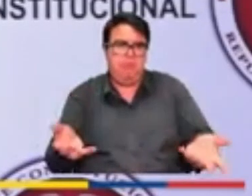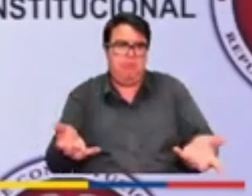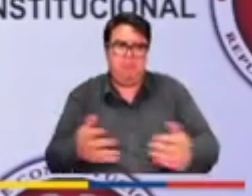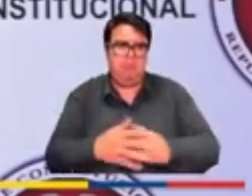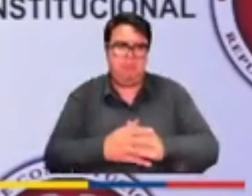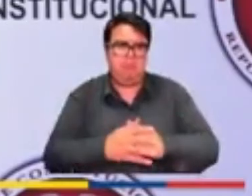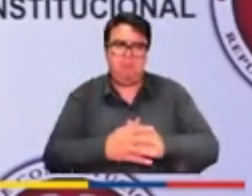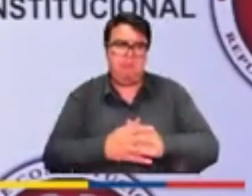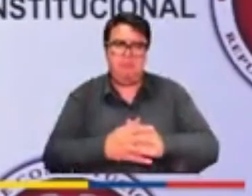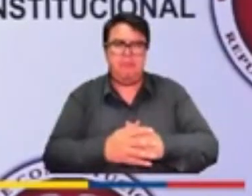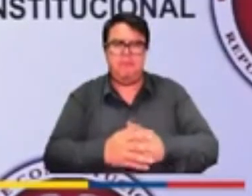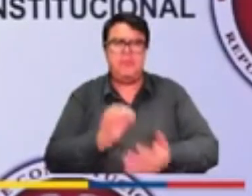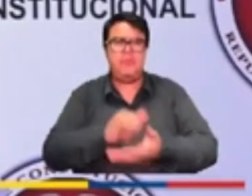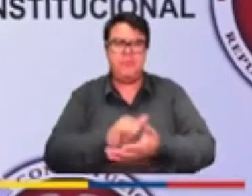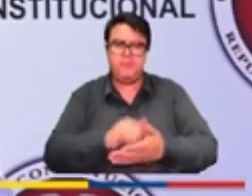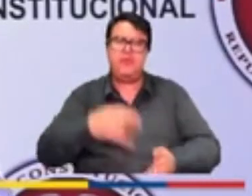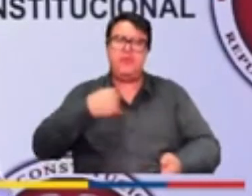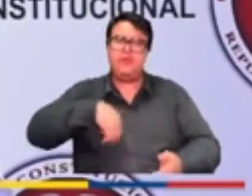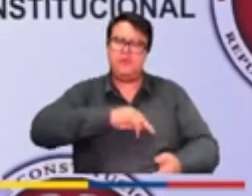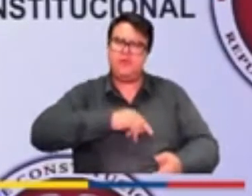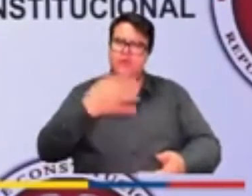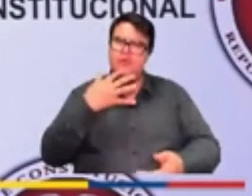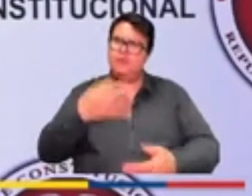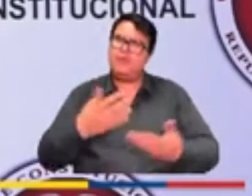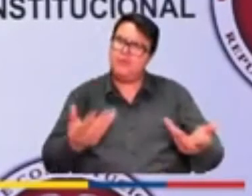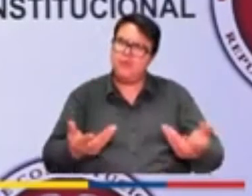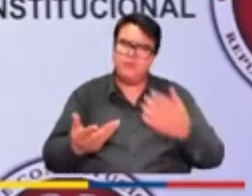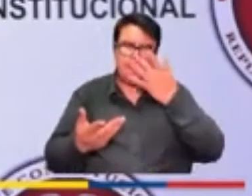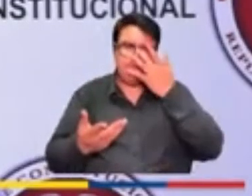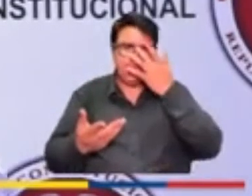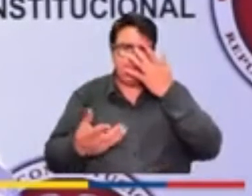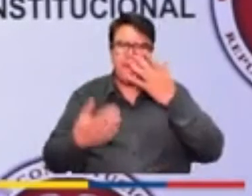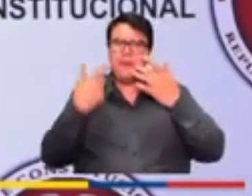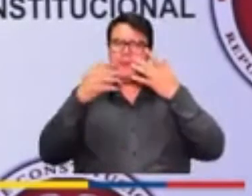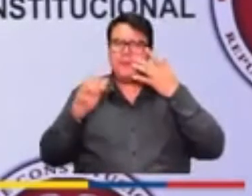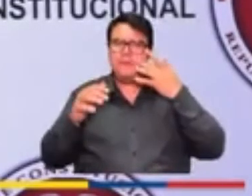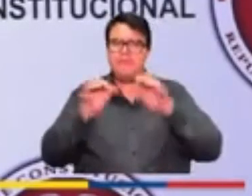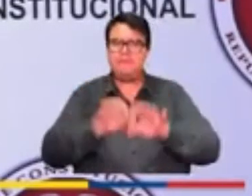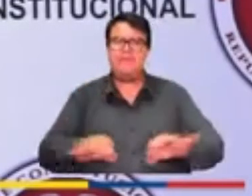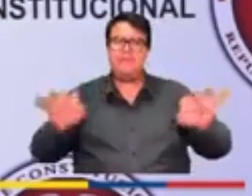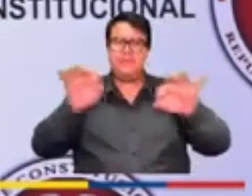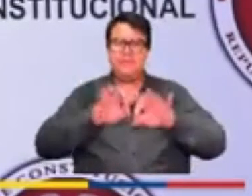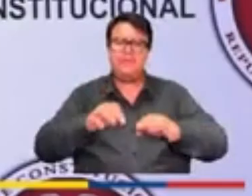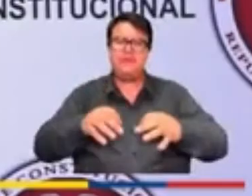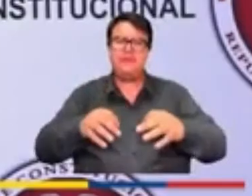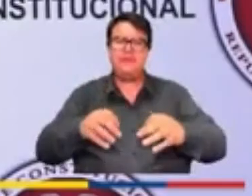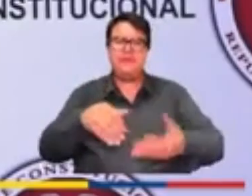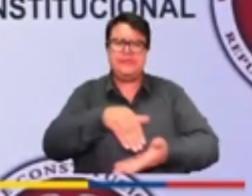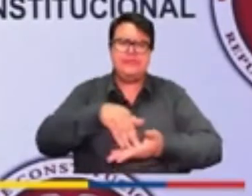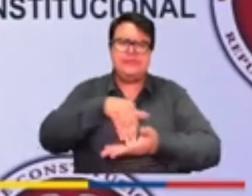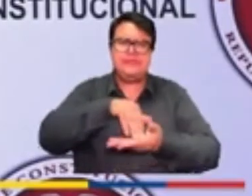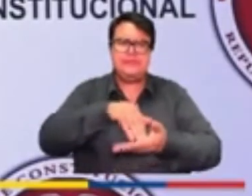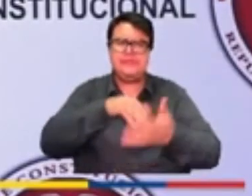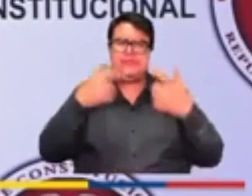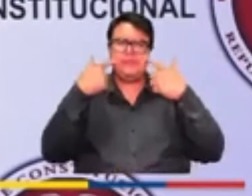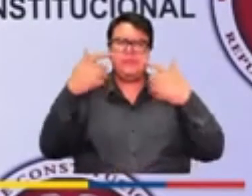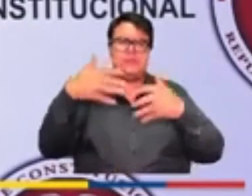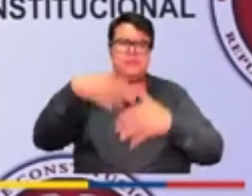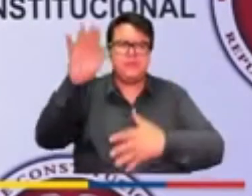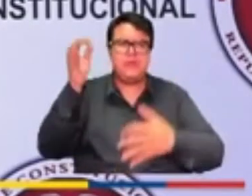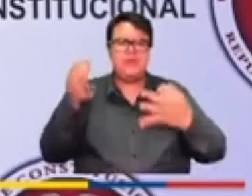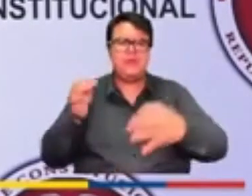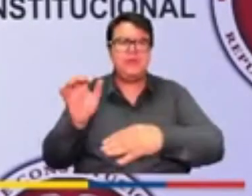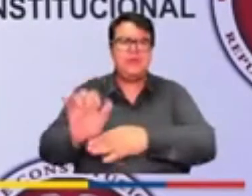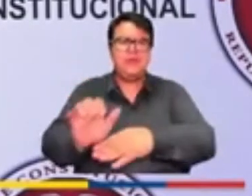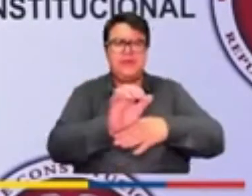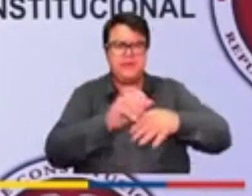Y hemos tenido también una mayor vulnerabilidad frente a las actuaciones estatales.